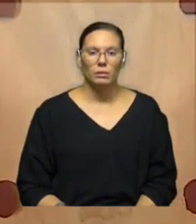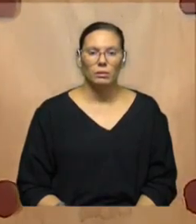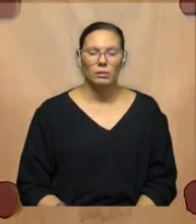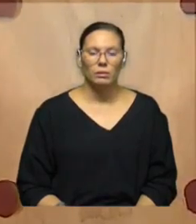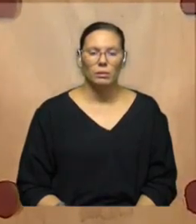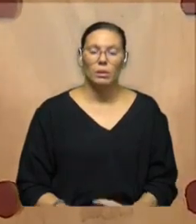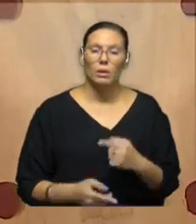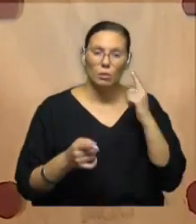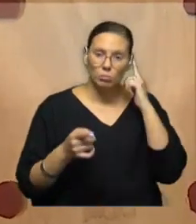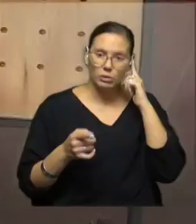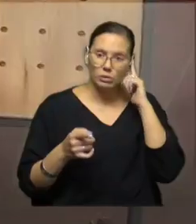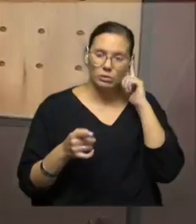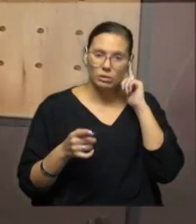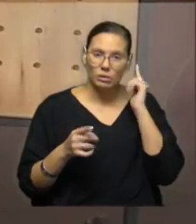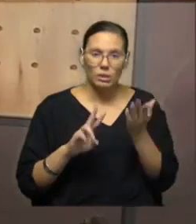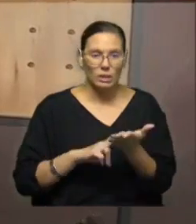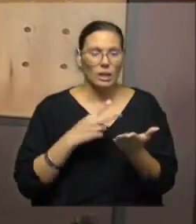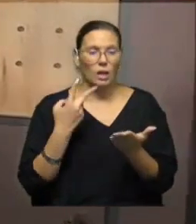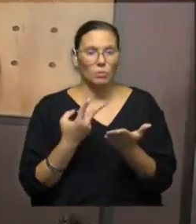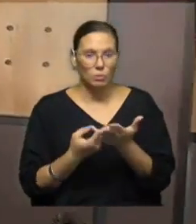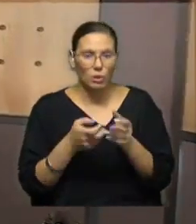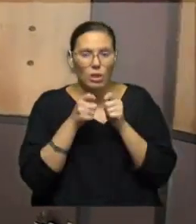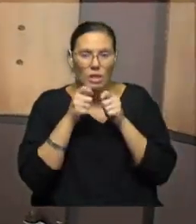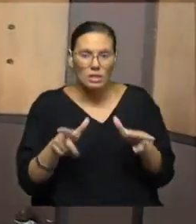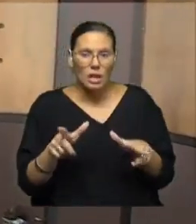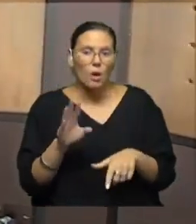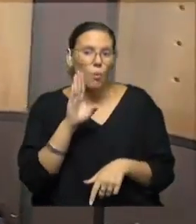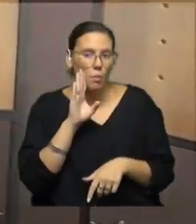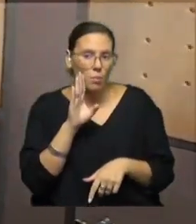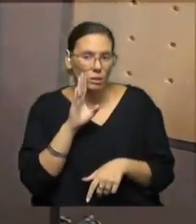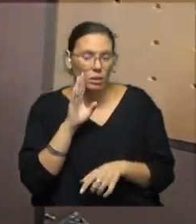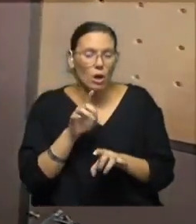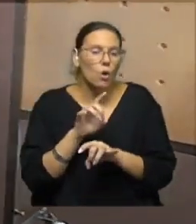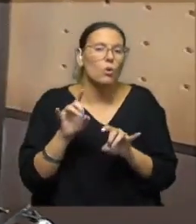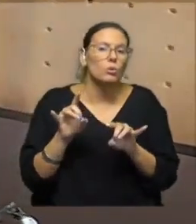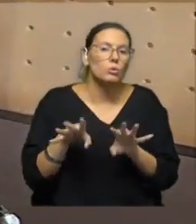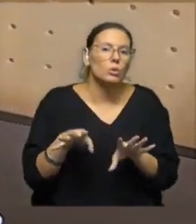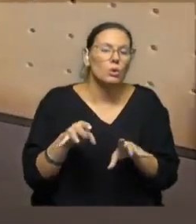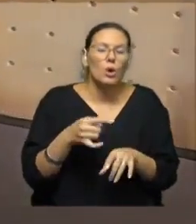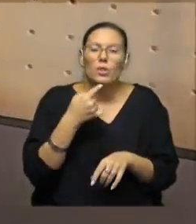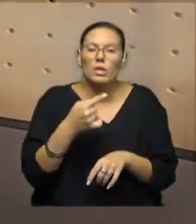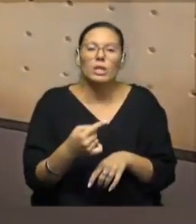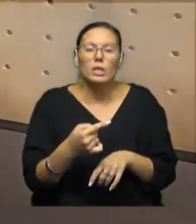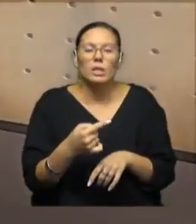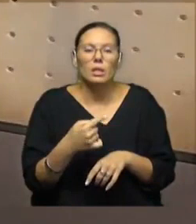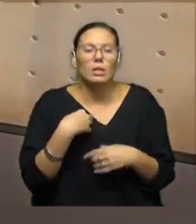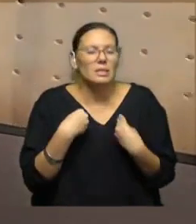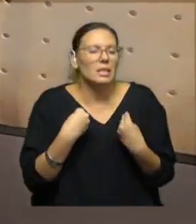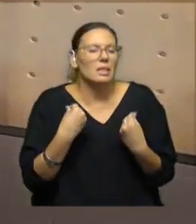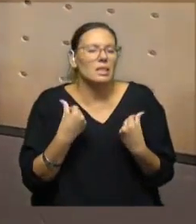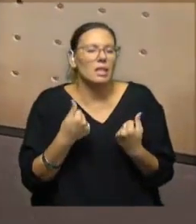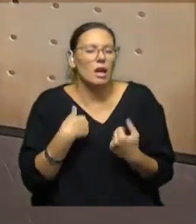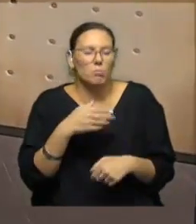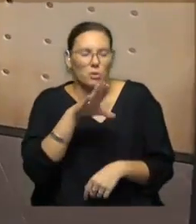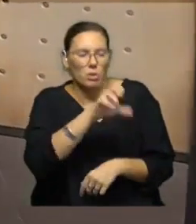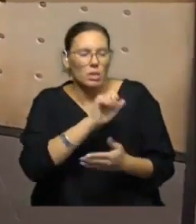¿Vos hiciste una traducción de esa lengua materna o simplemente te expresaste lo que te hacía sentir, aunque no entendieras literal lo que